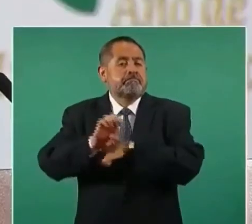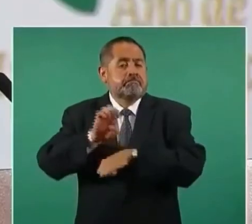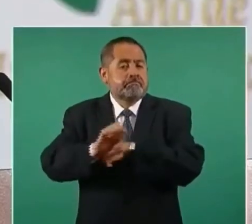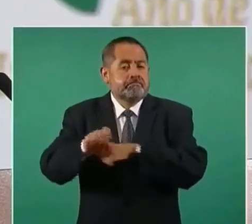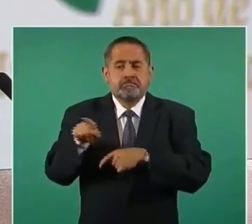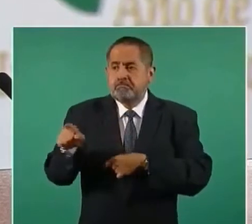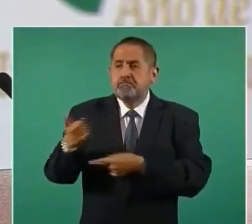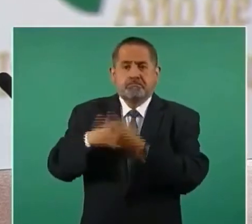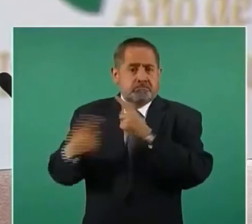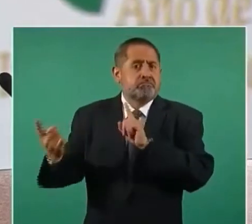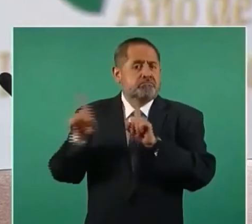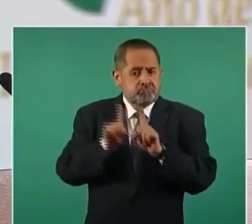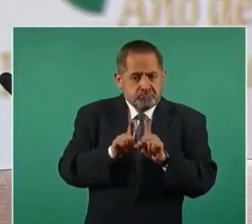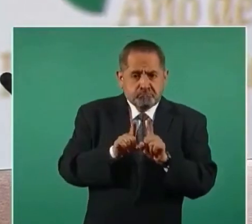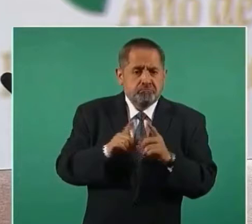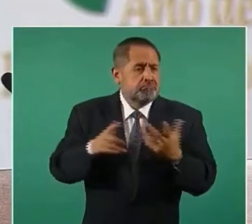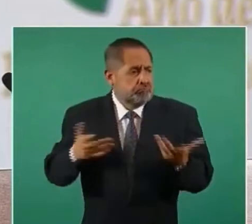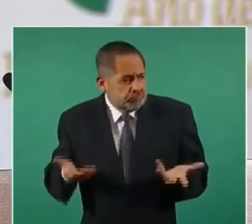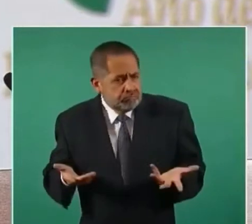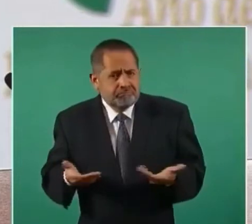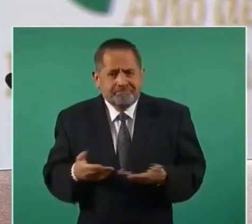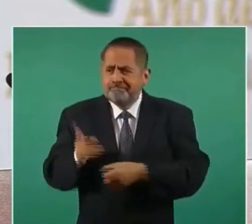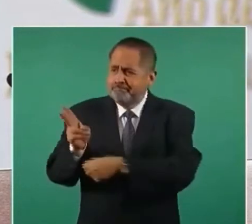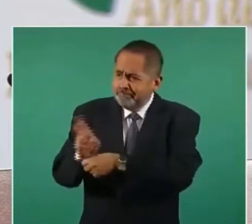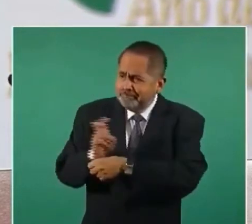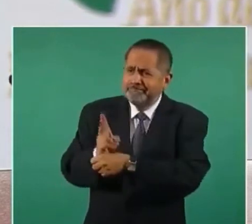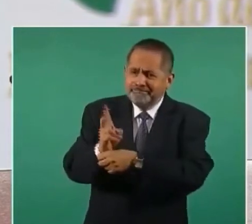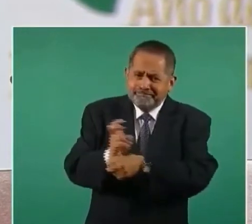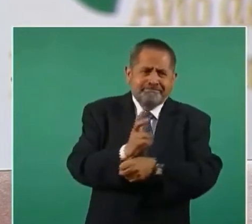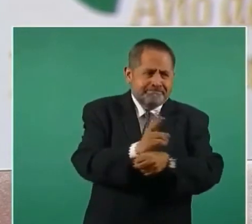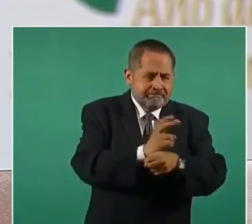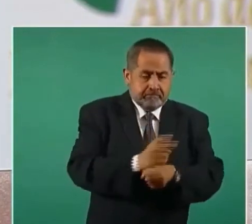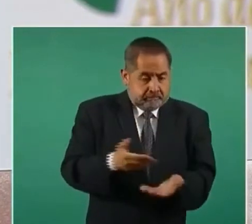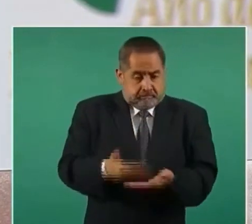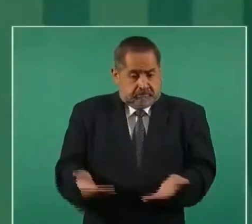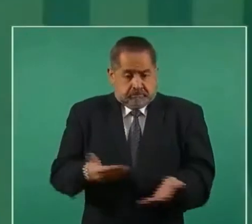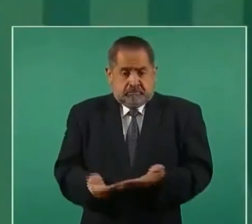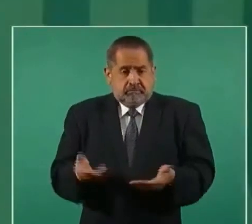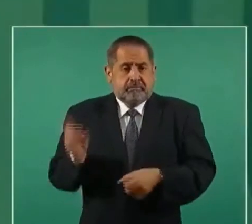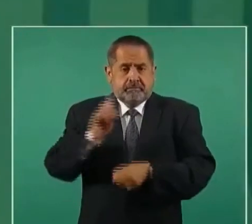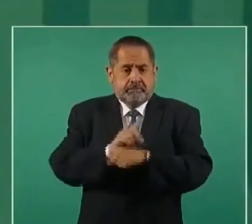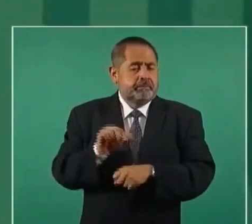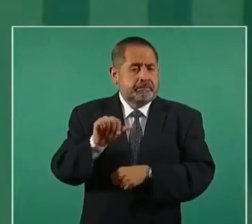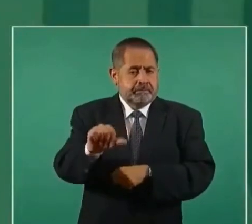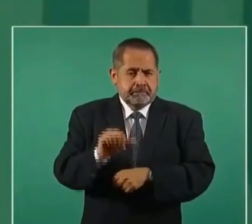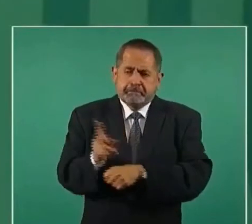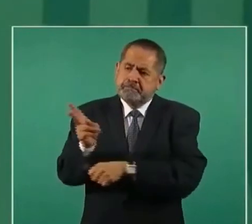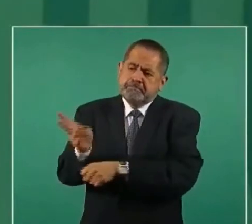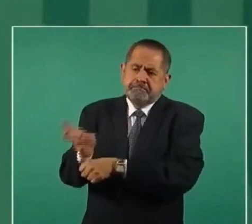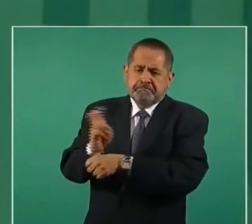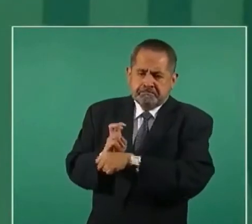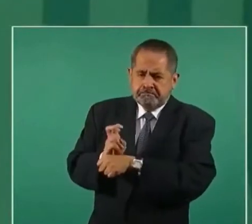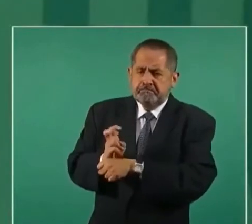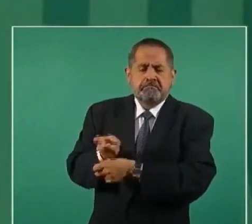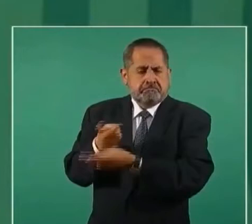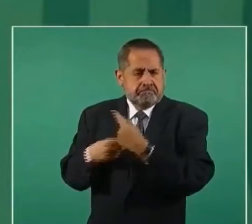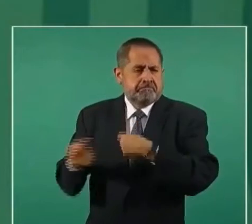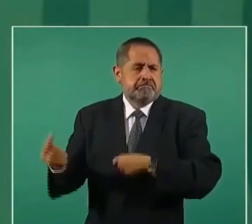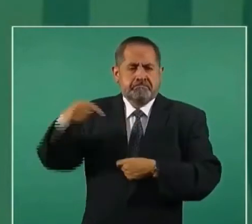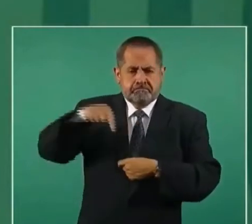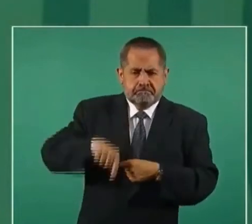Lasso, y ahora el día 16 se invitó